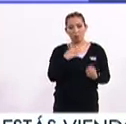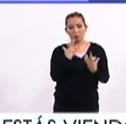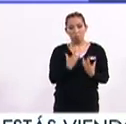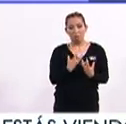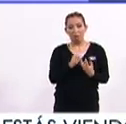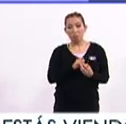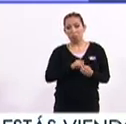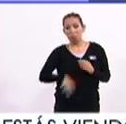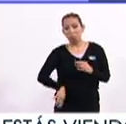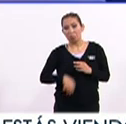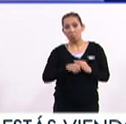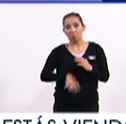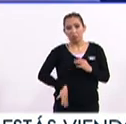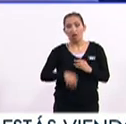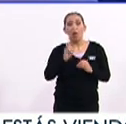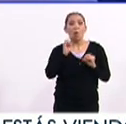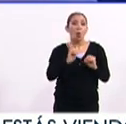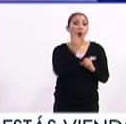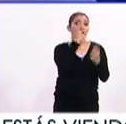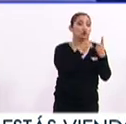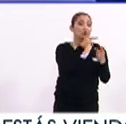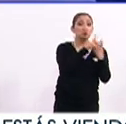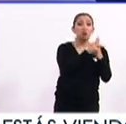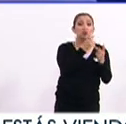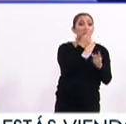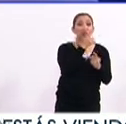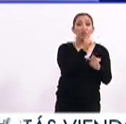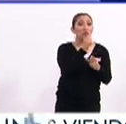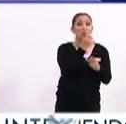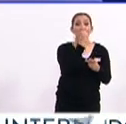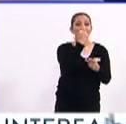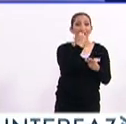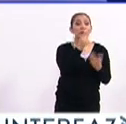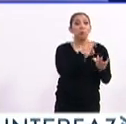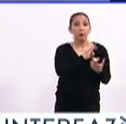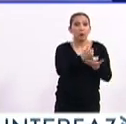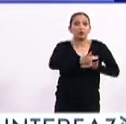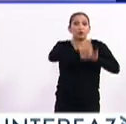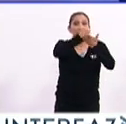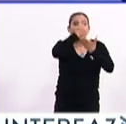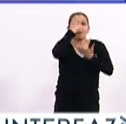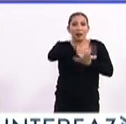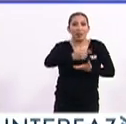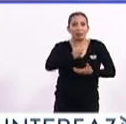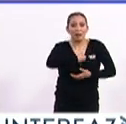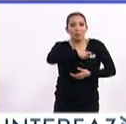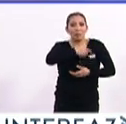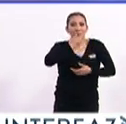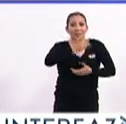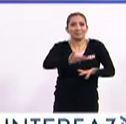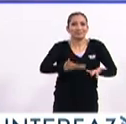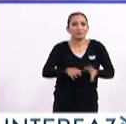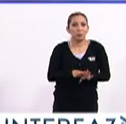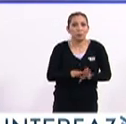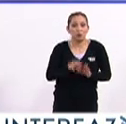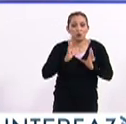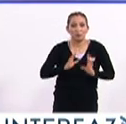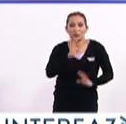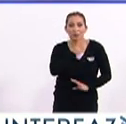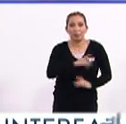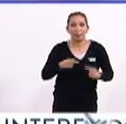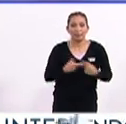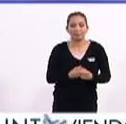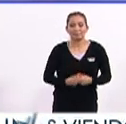se pueden consumir ciertos productos que pueden aportar los nutrimentos que se necesitan. Entonces,